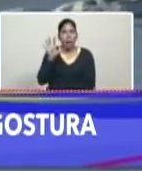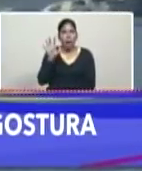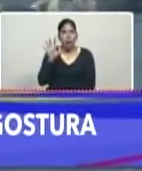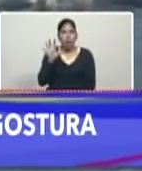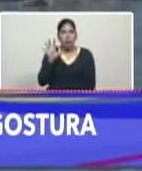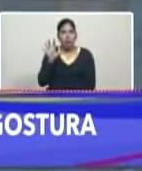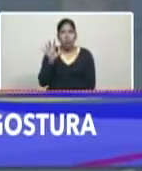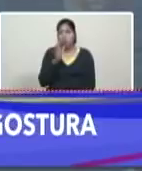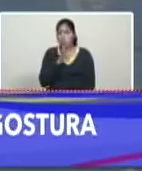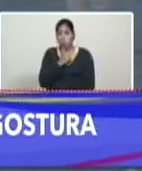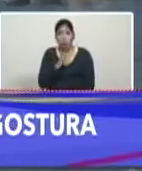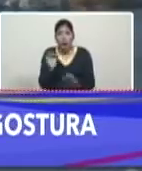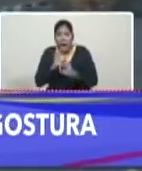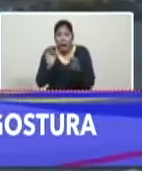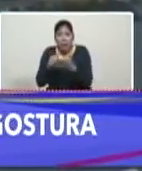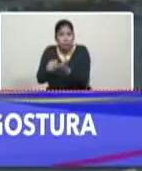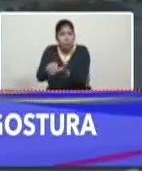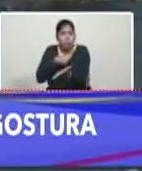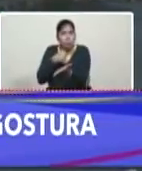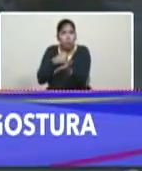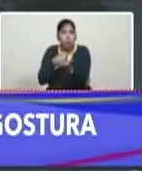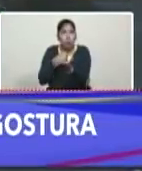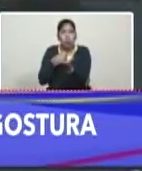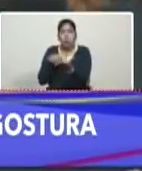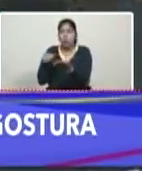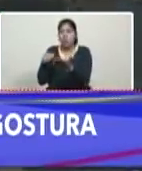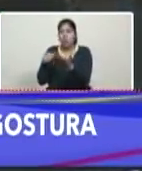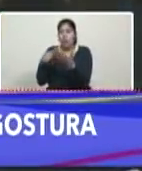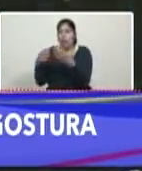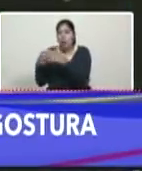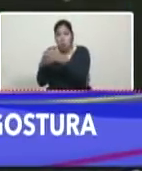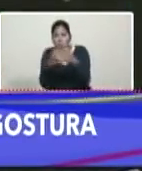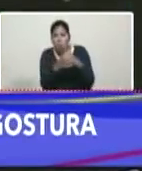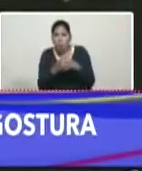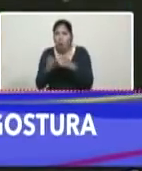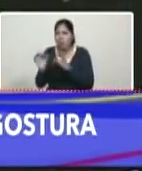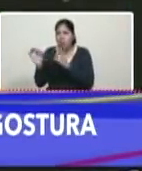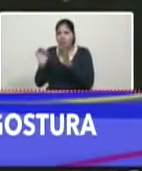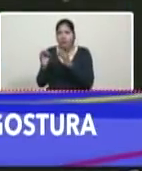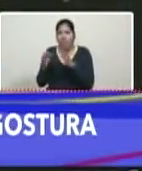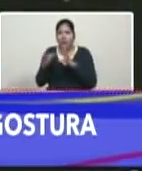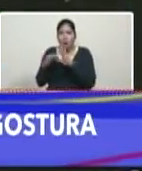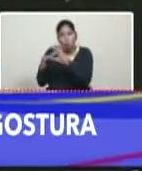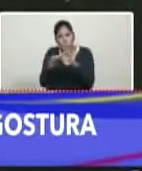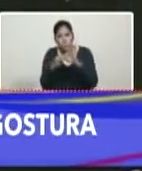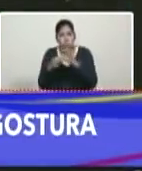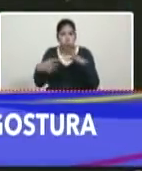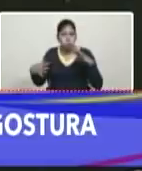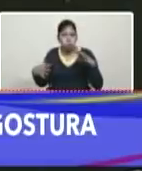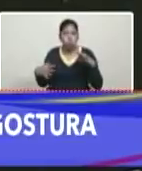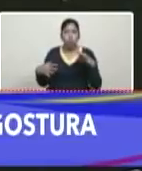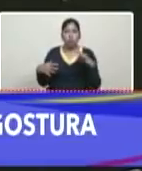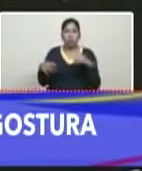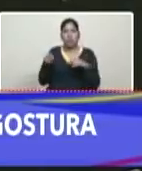Sin ejército libertador unido, leal y